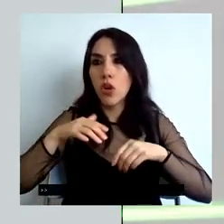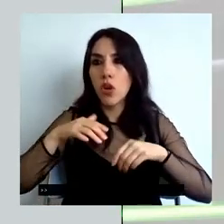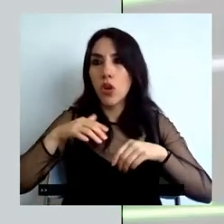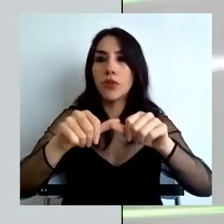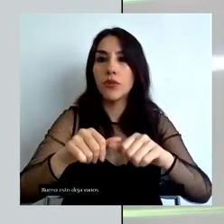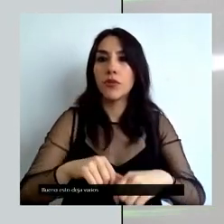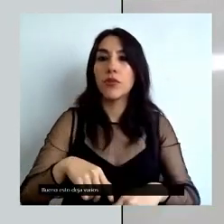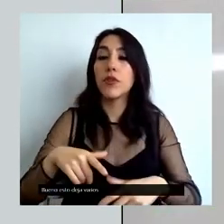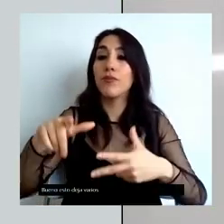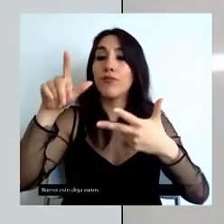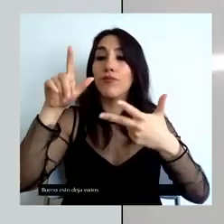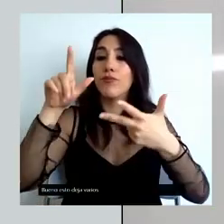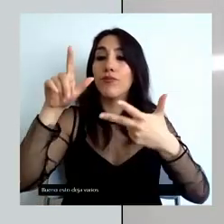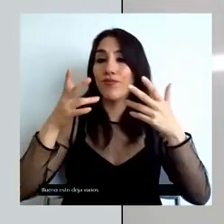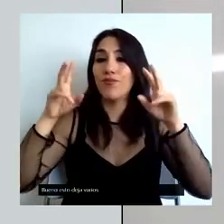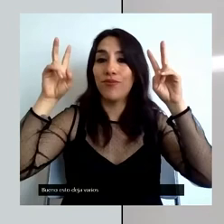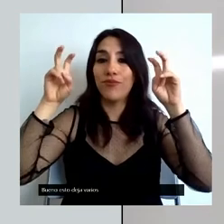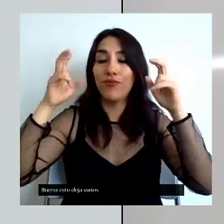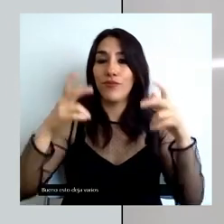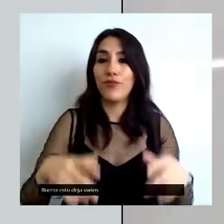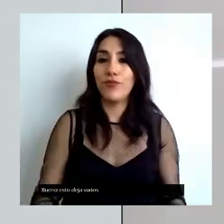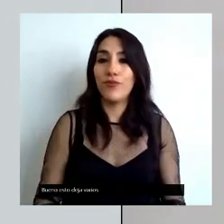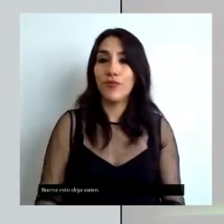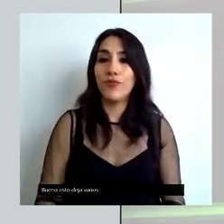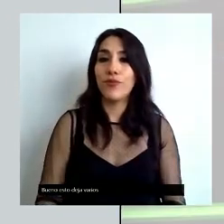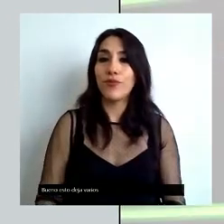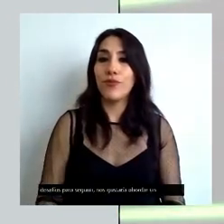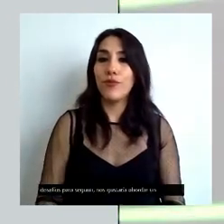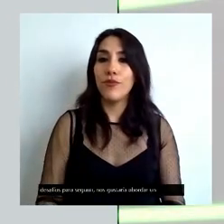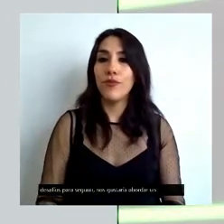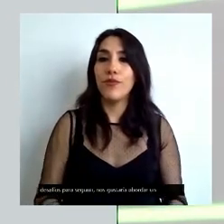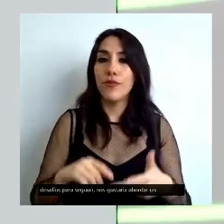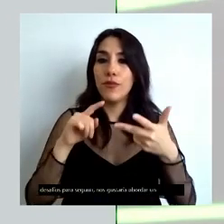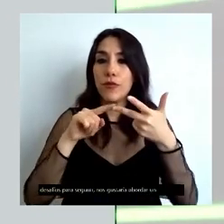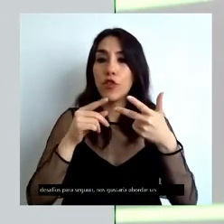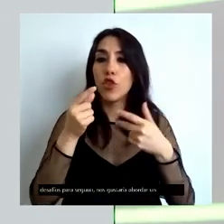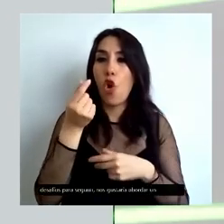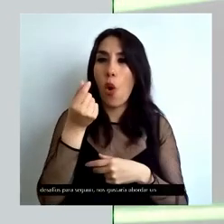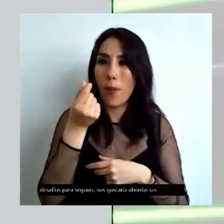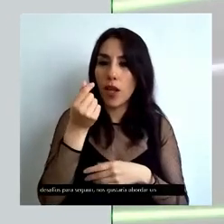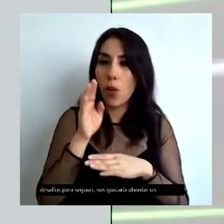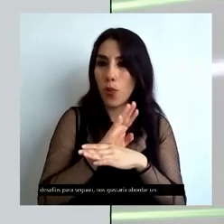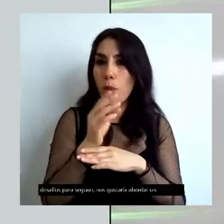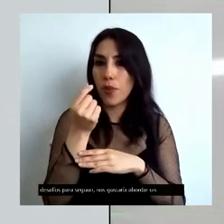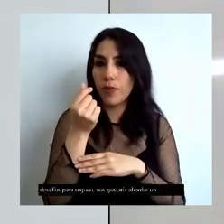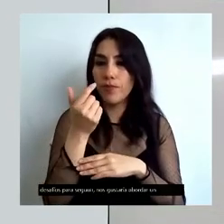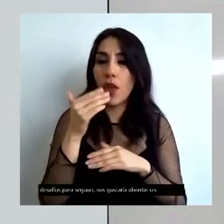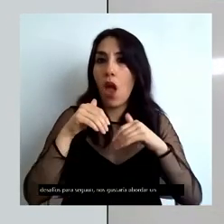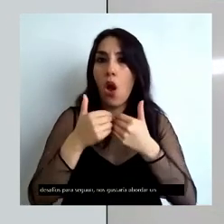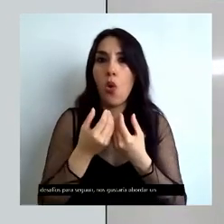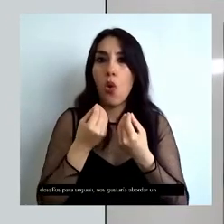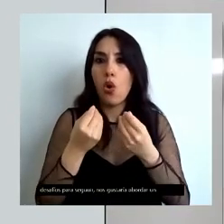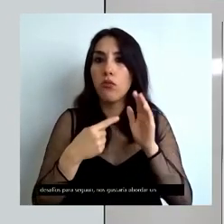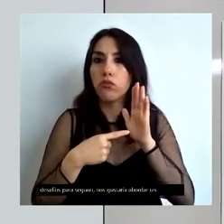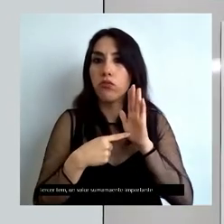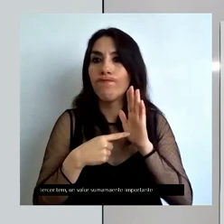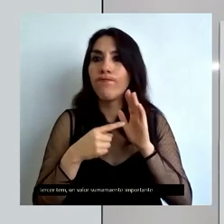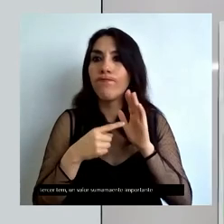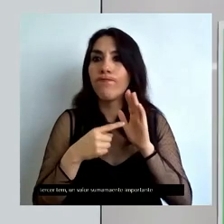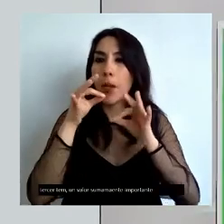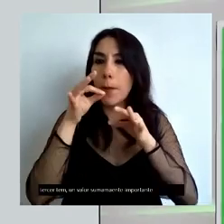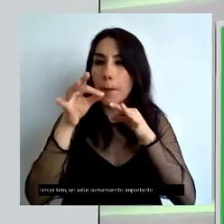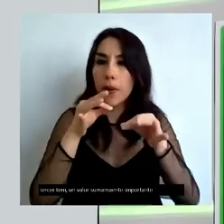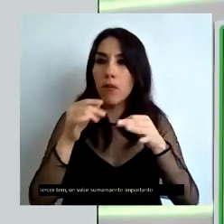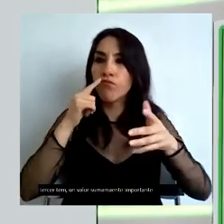valor sumamente importante, como tú lo expresaste, es el diálogo social. En esta conferencia tendremos la oportunidad de escuchar